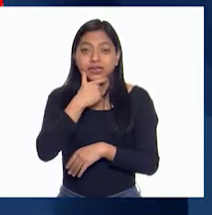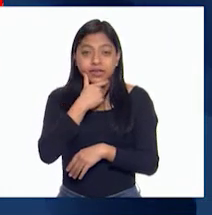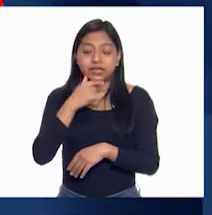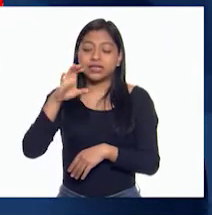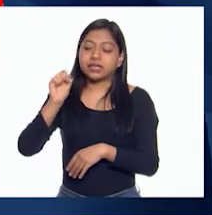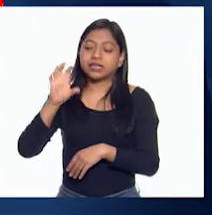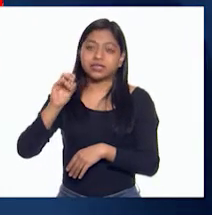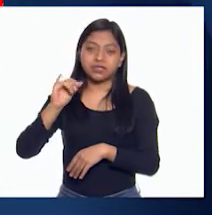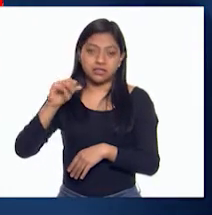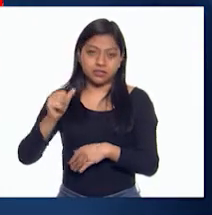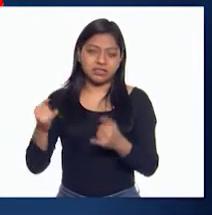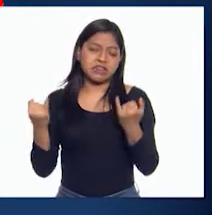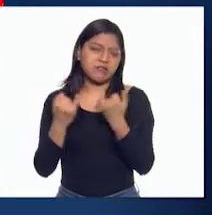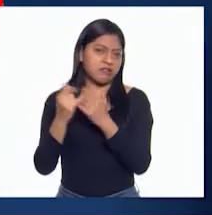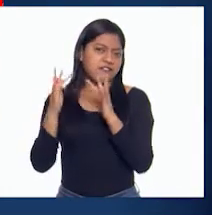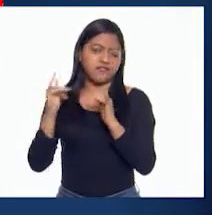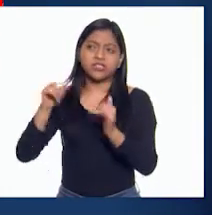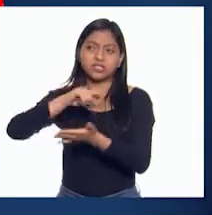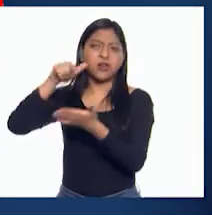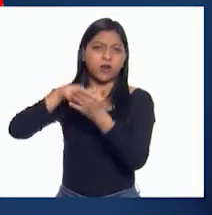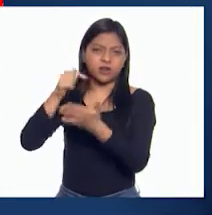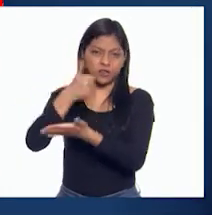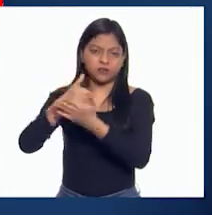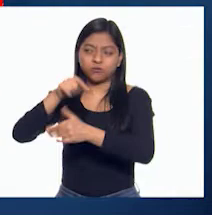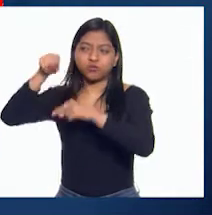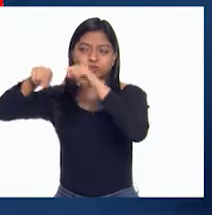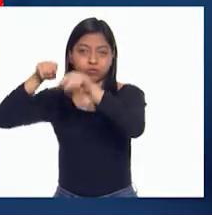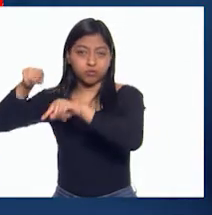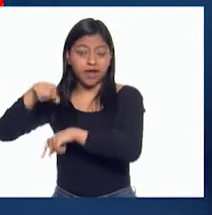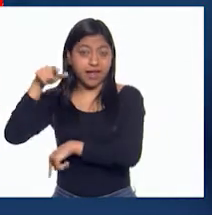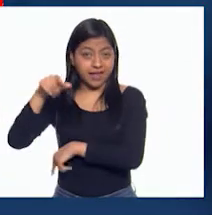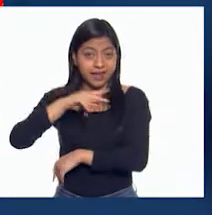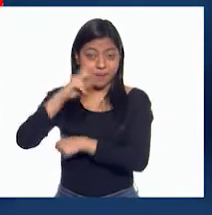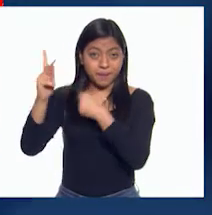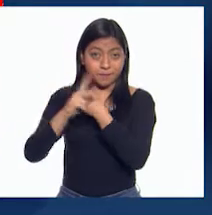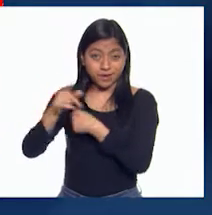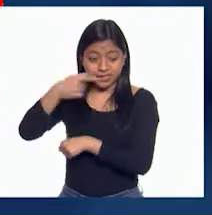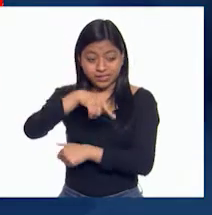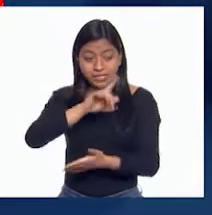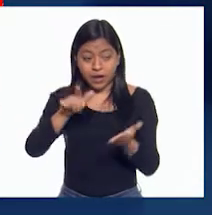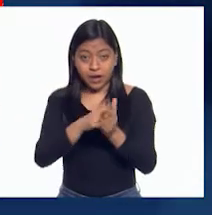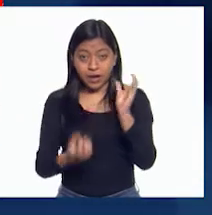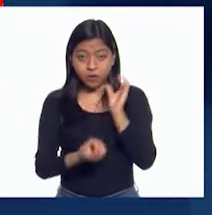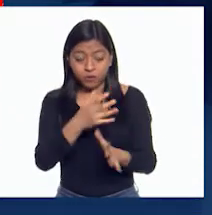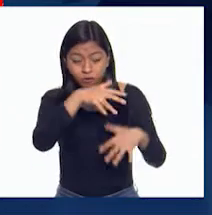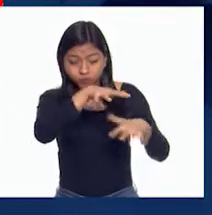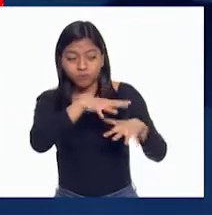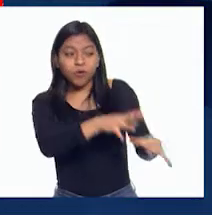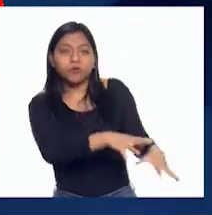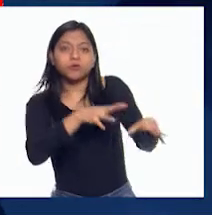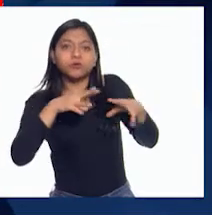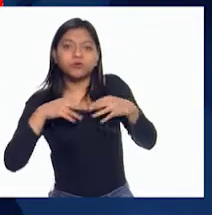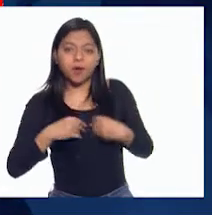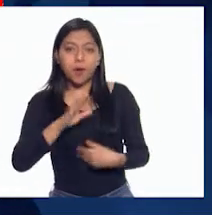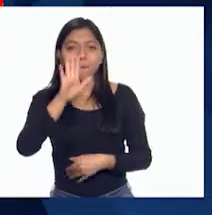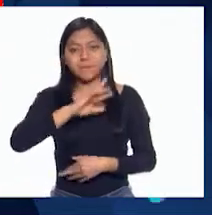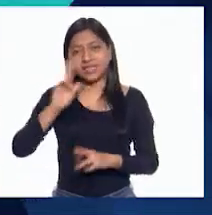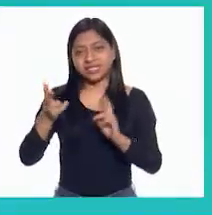y algunas regiones de Francia. En estos países, el protestantismo llegó a ser adoptado como religión